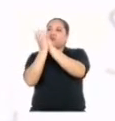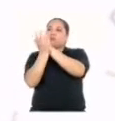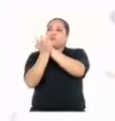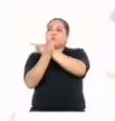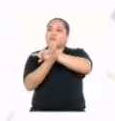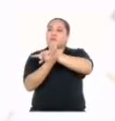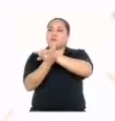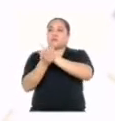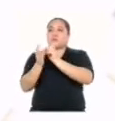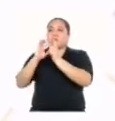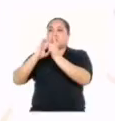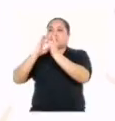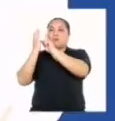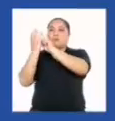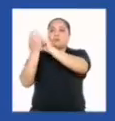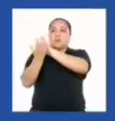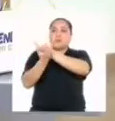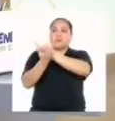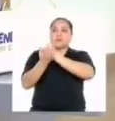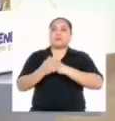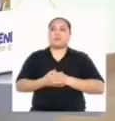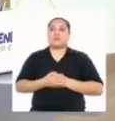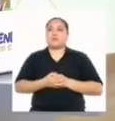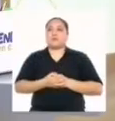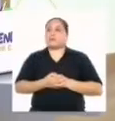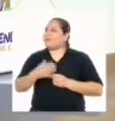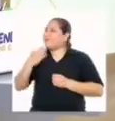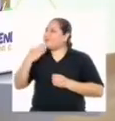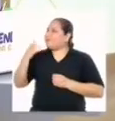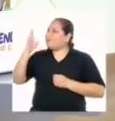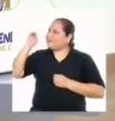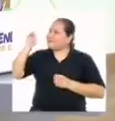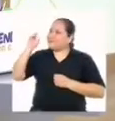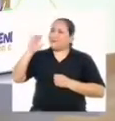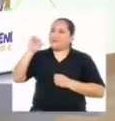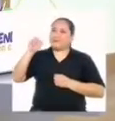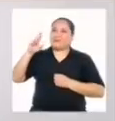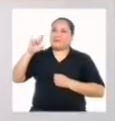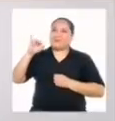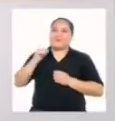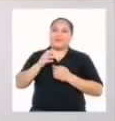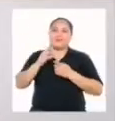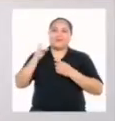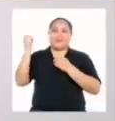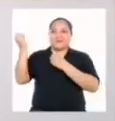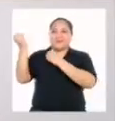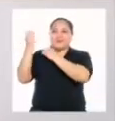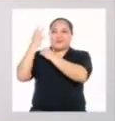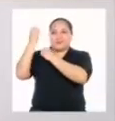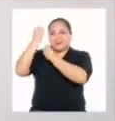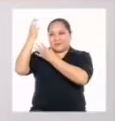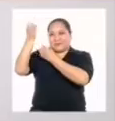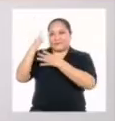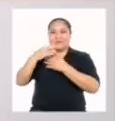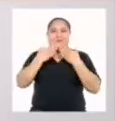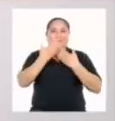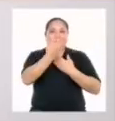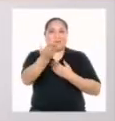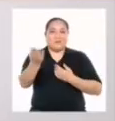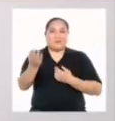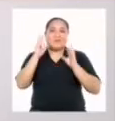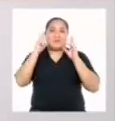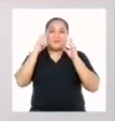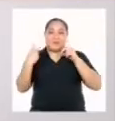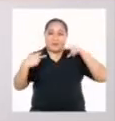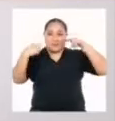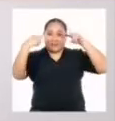plana alrededor de un eje. Gracias, profesora Aira, por los datos. Gracias a ustedes. Espero